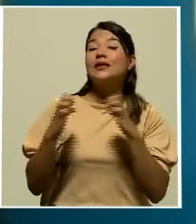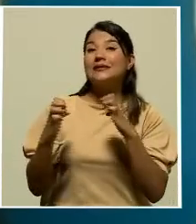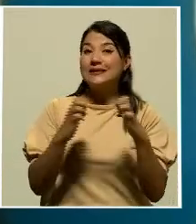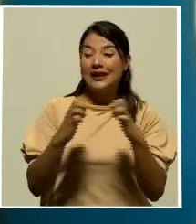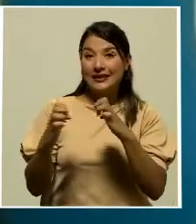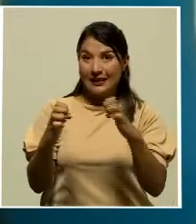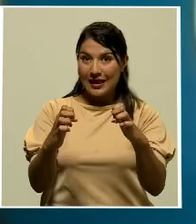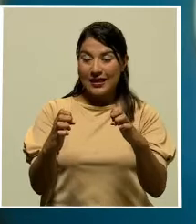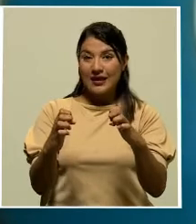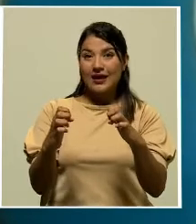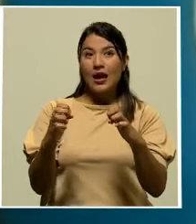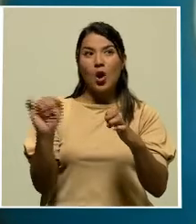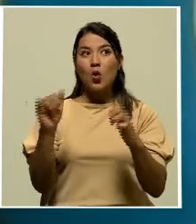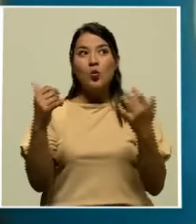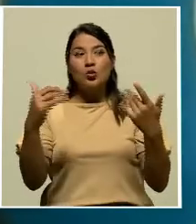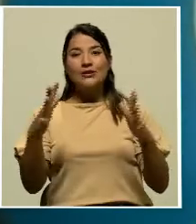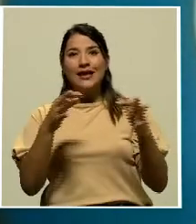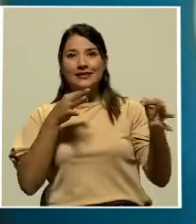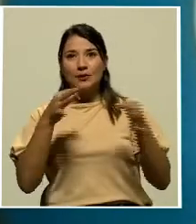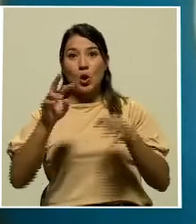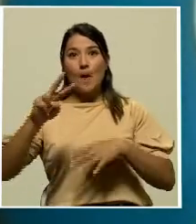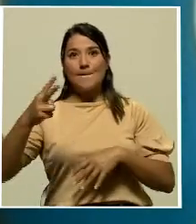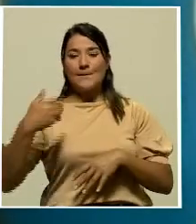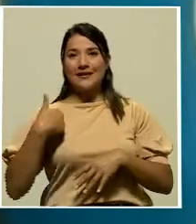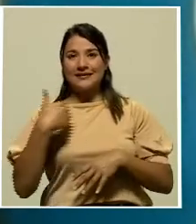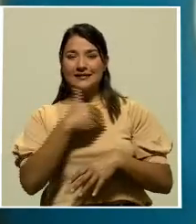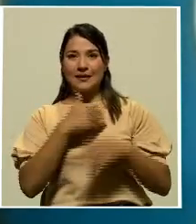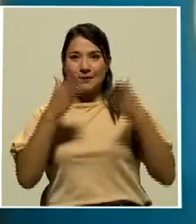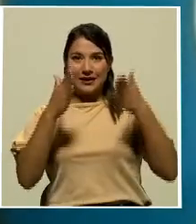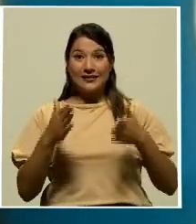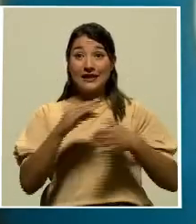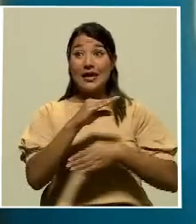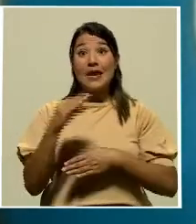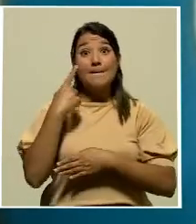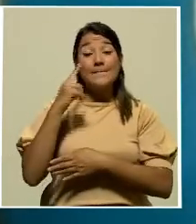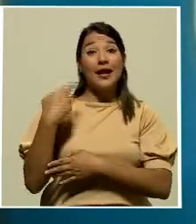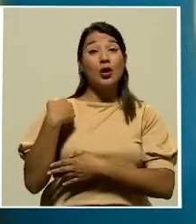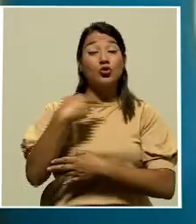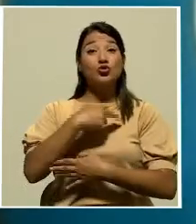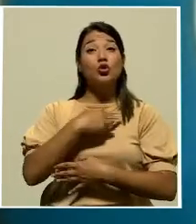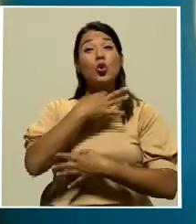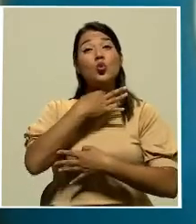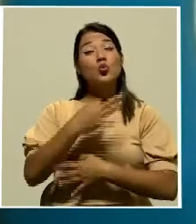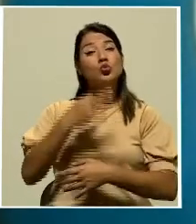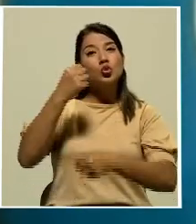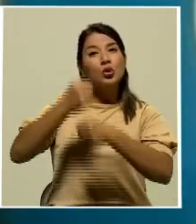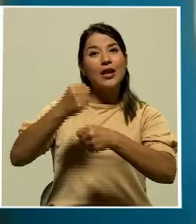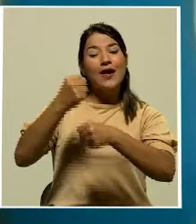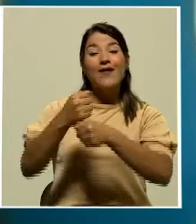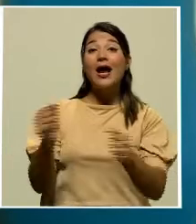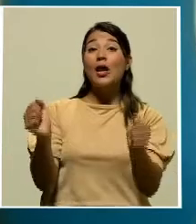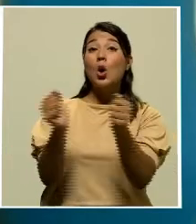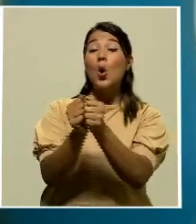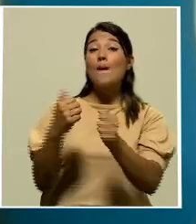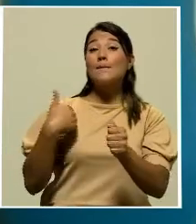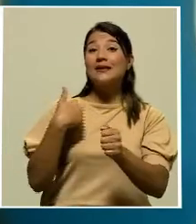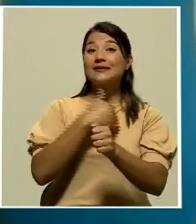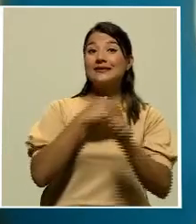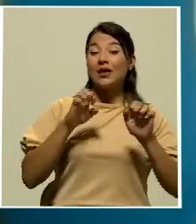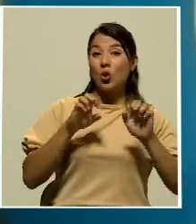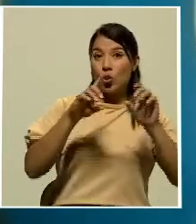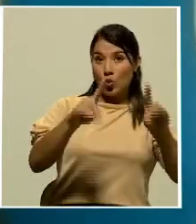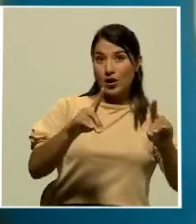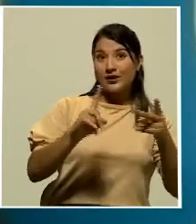viceministra explicando los detalles y para nosotros es un gusto trabajar mano a mano con el MEC y los otros